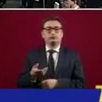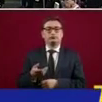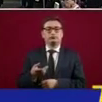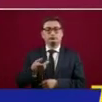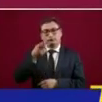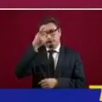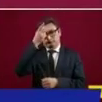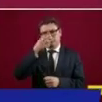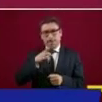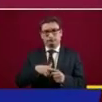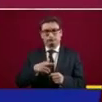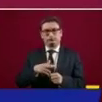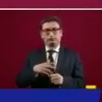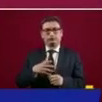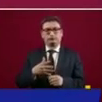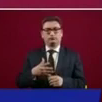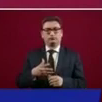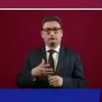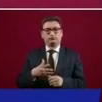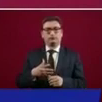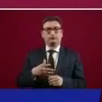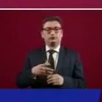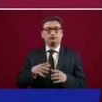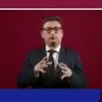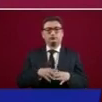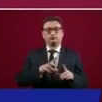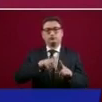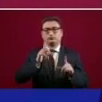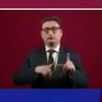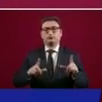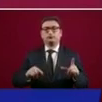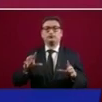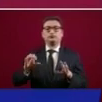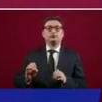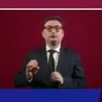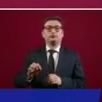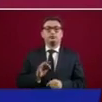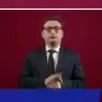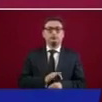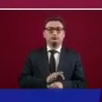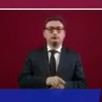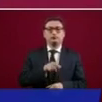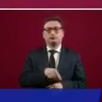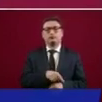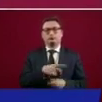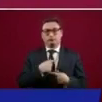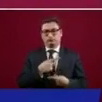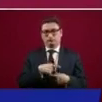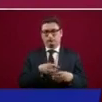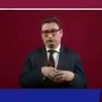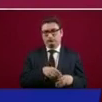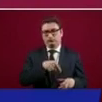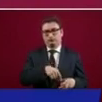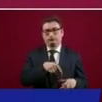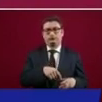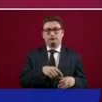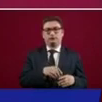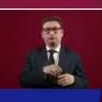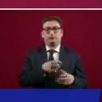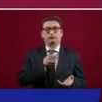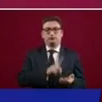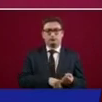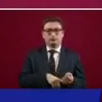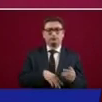directores del operativo a nivel nacional o al que estaba ahí en el operativo